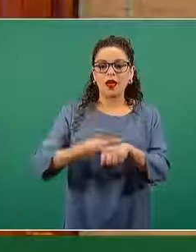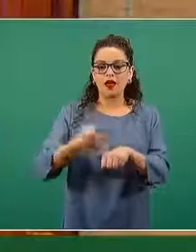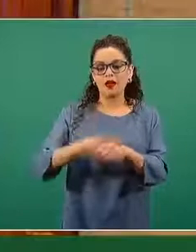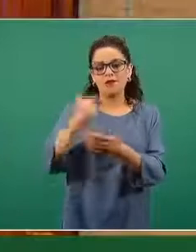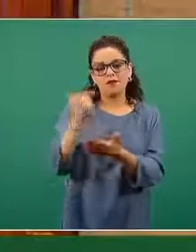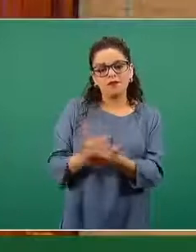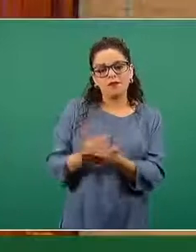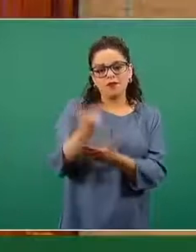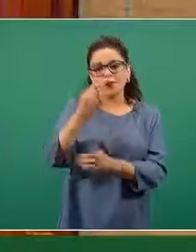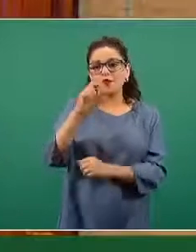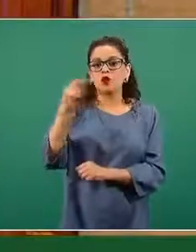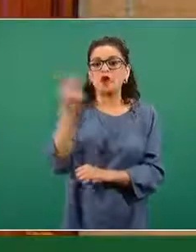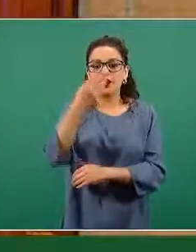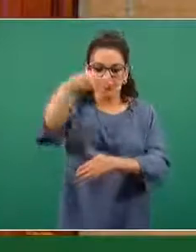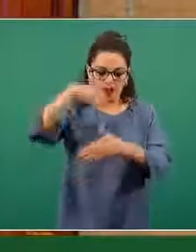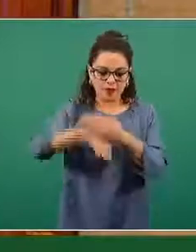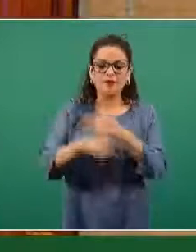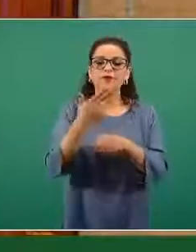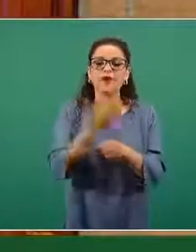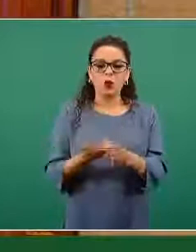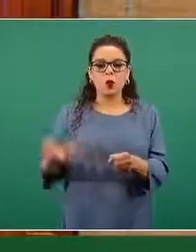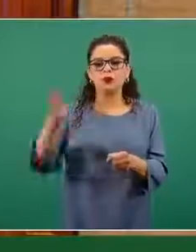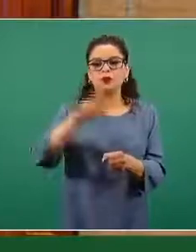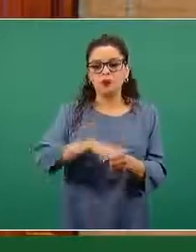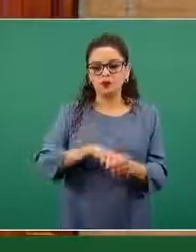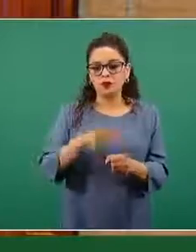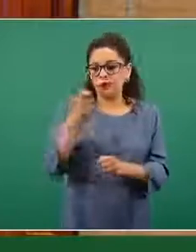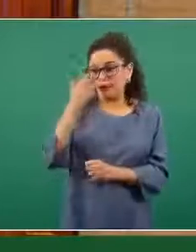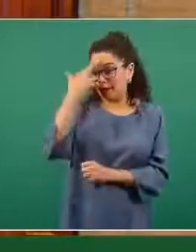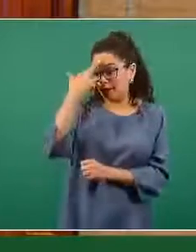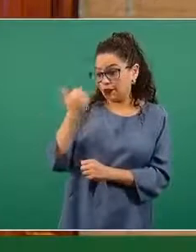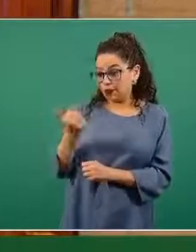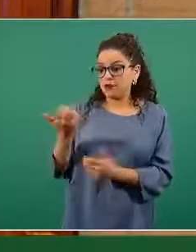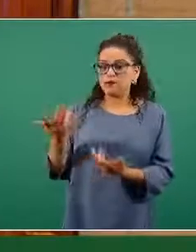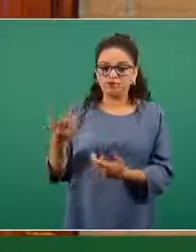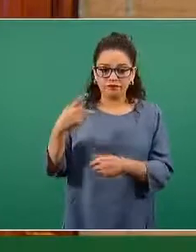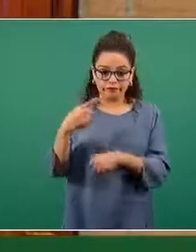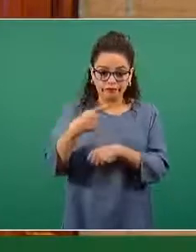requieran hospitalizarse y por ende no tengan un riesgo